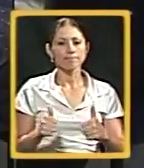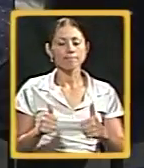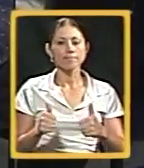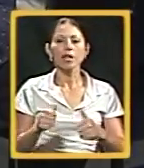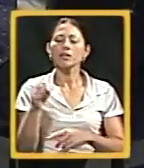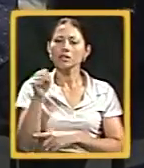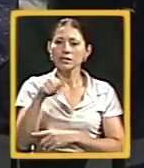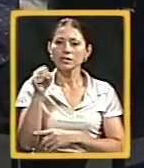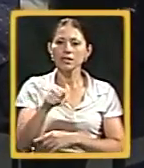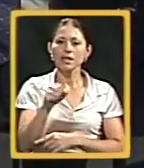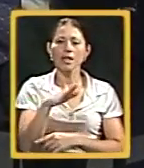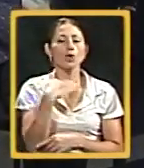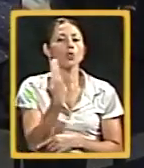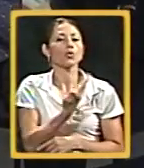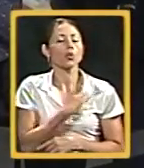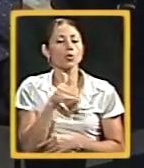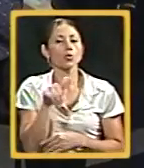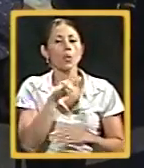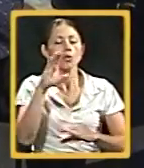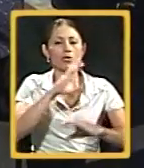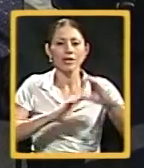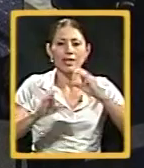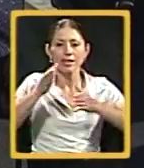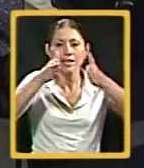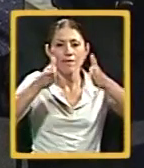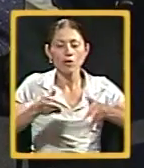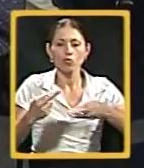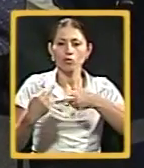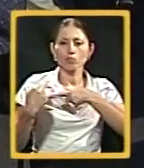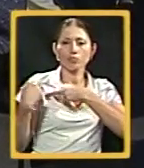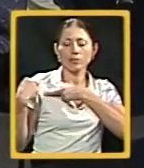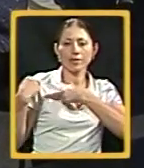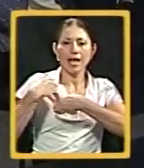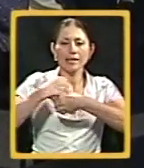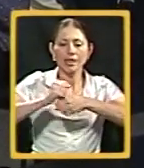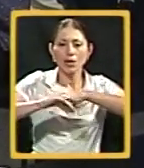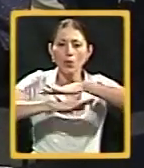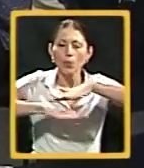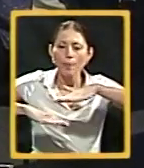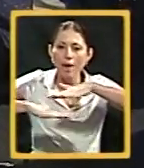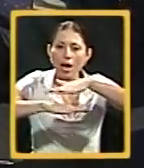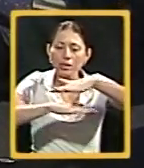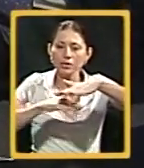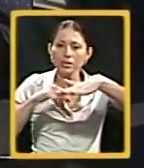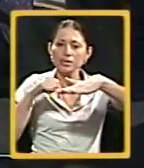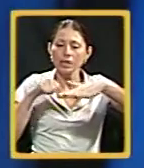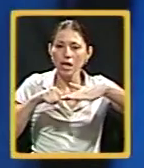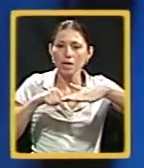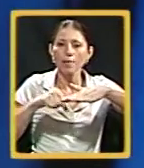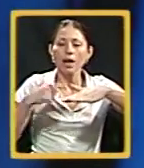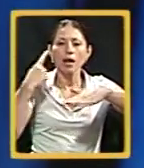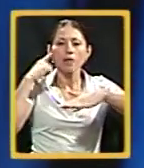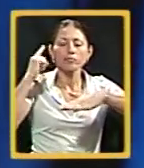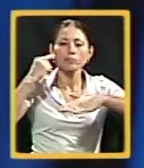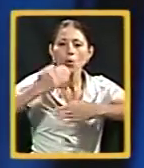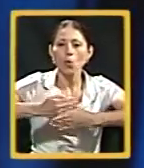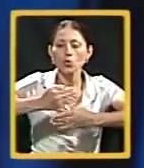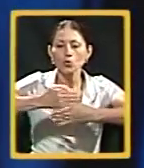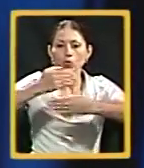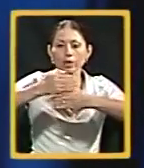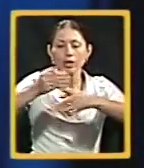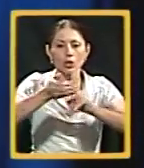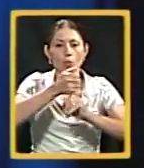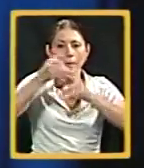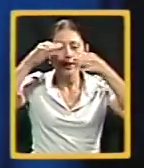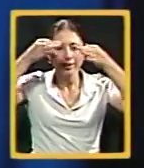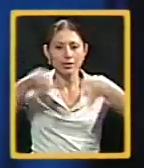sí, a nosotros como científicos nos correspondía sentar las bases, ¿verdad? Sobre las cuales construir y tomar decisiones